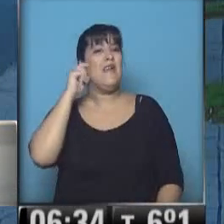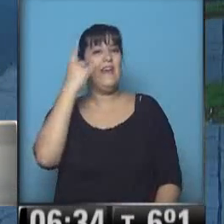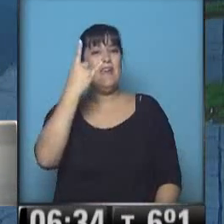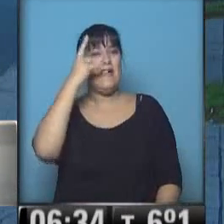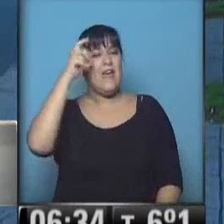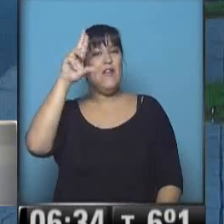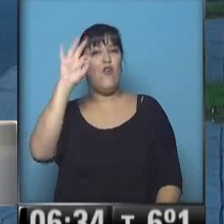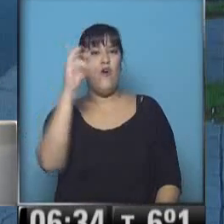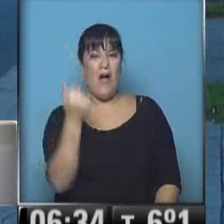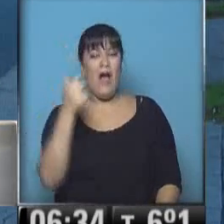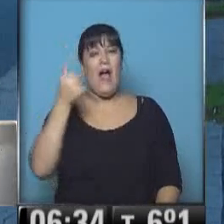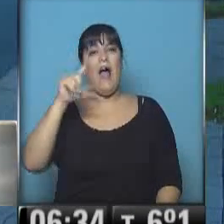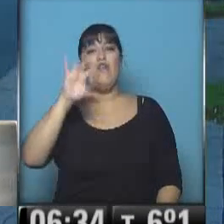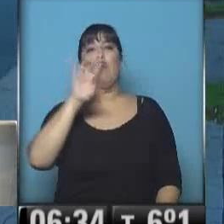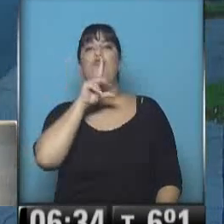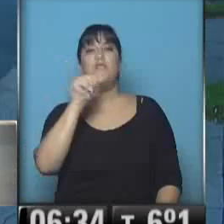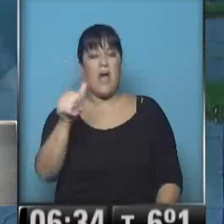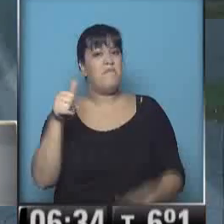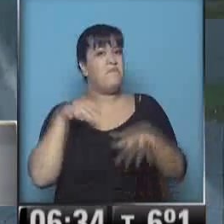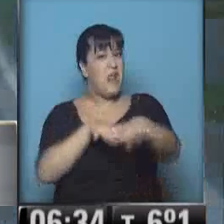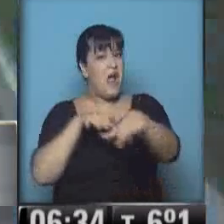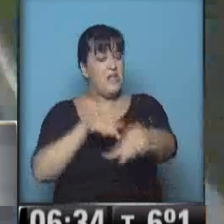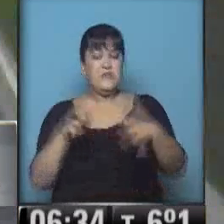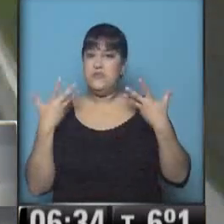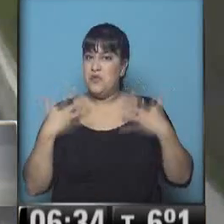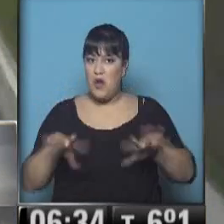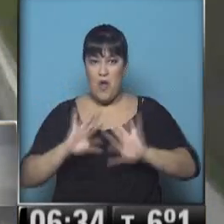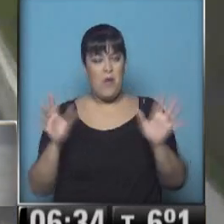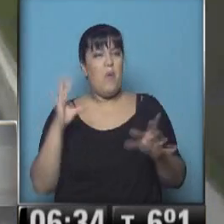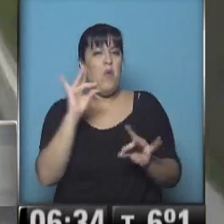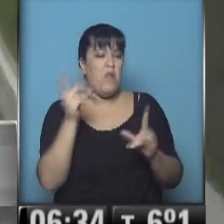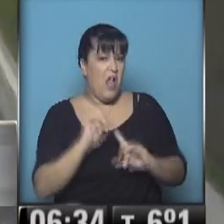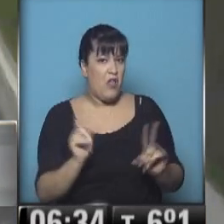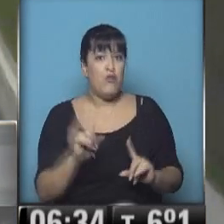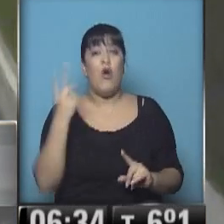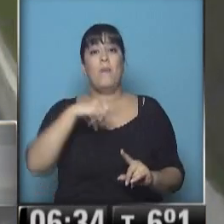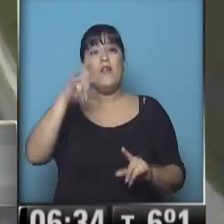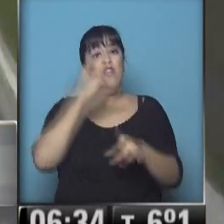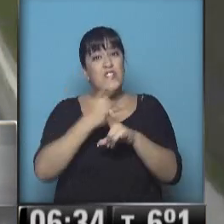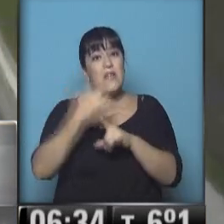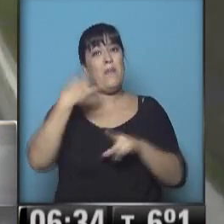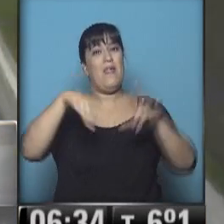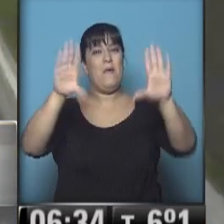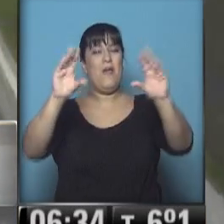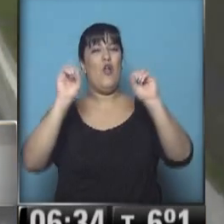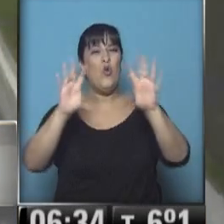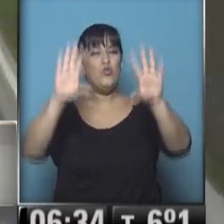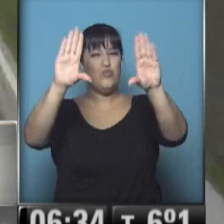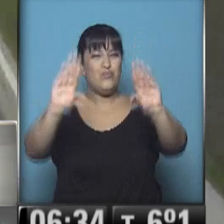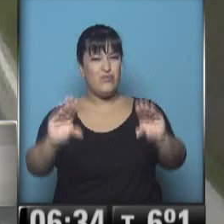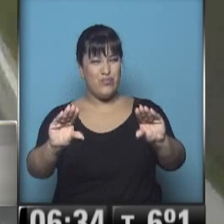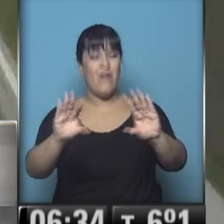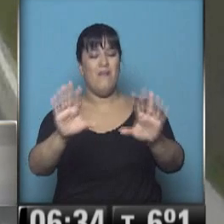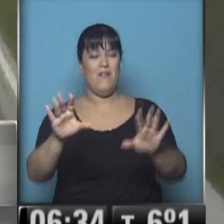por ahí a tránsito realmente fluido, sin demasiadas complicaciones. Tengan presente siempre transitar con las luces bajas encendidas, y